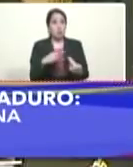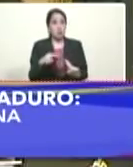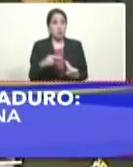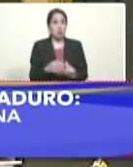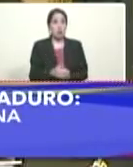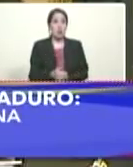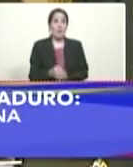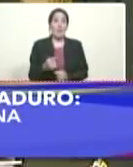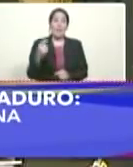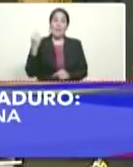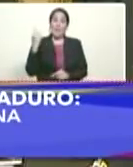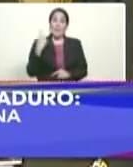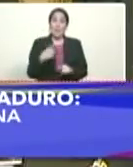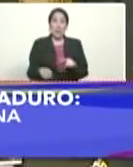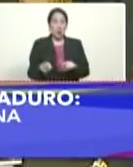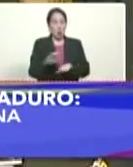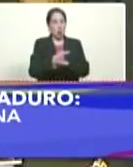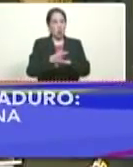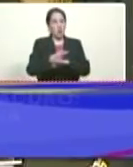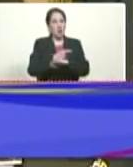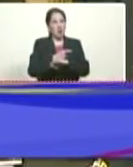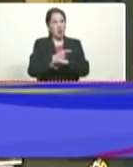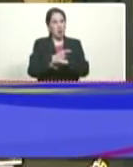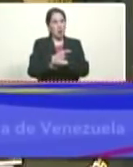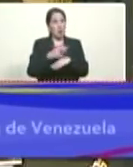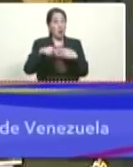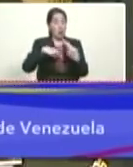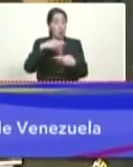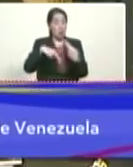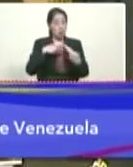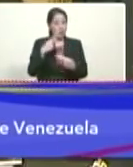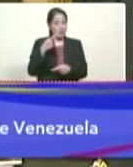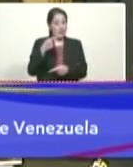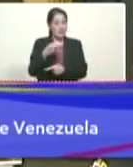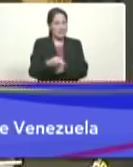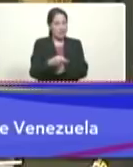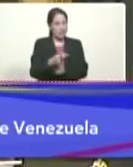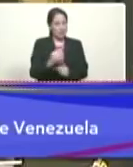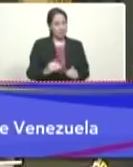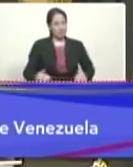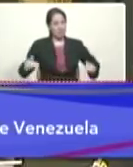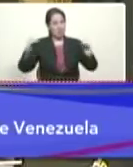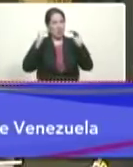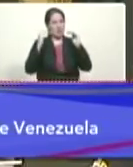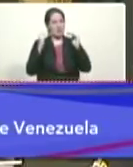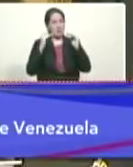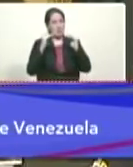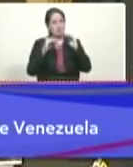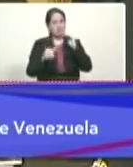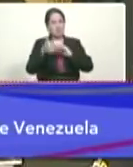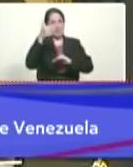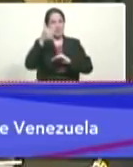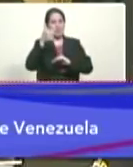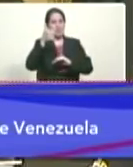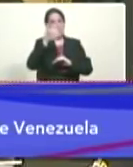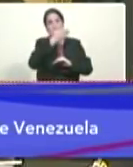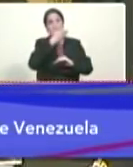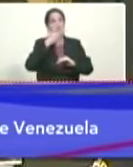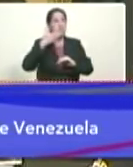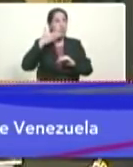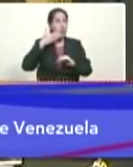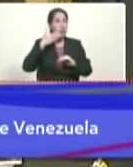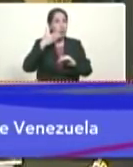pero los gobiernos revolucionarios deben tener una máxima mejorar